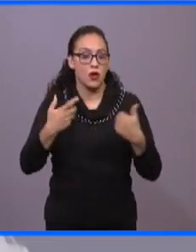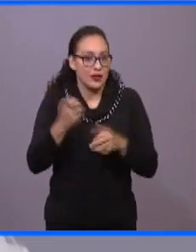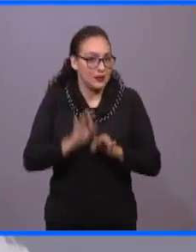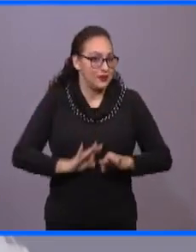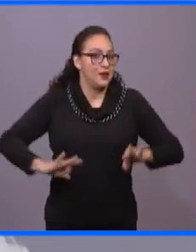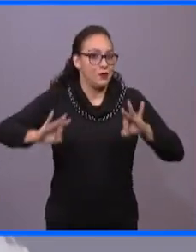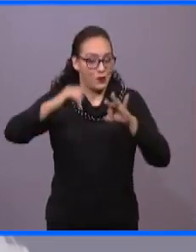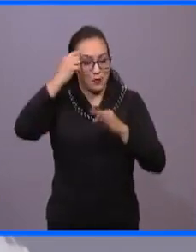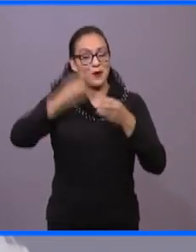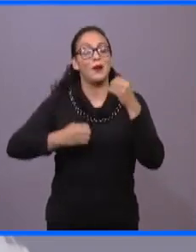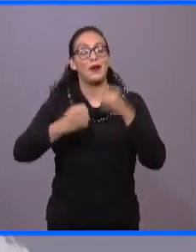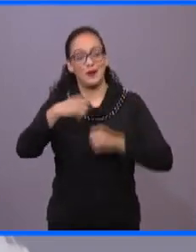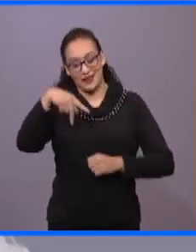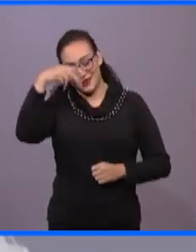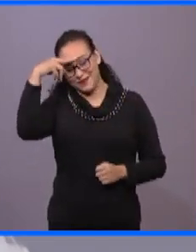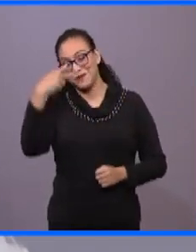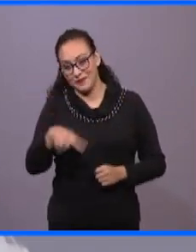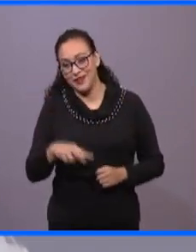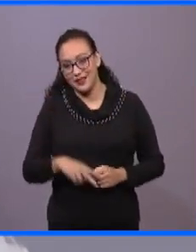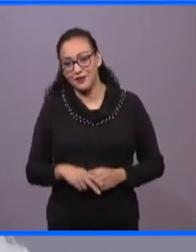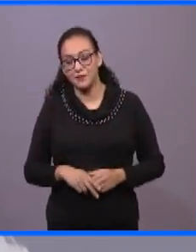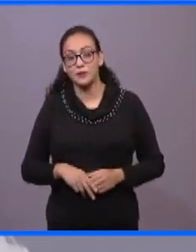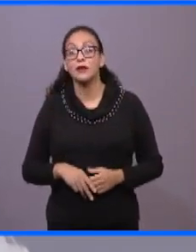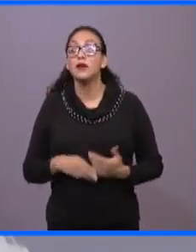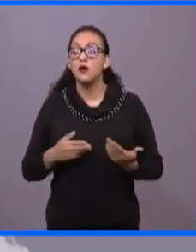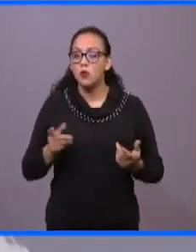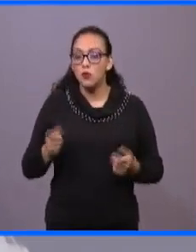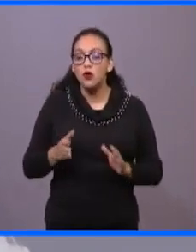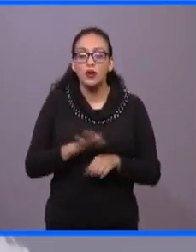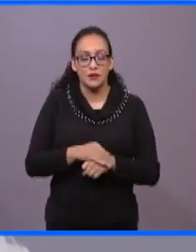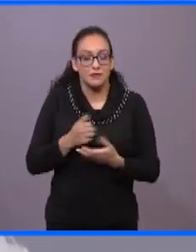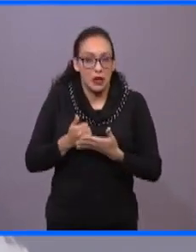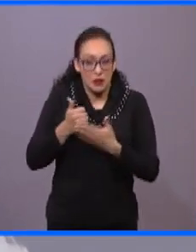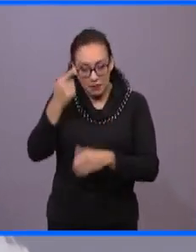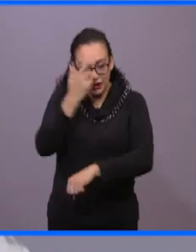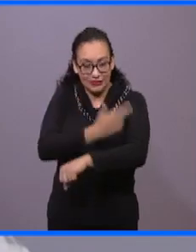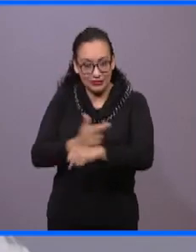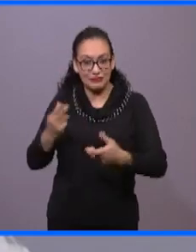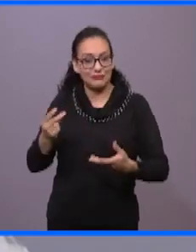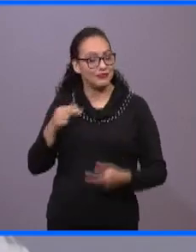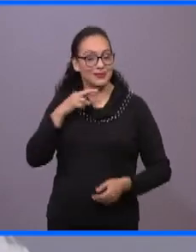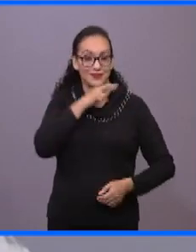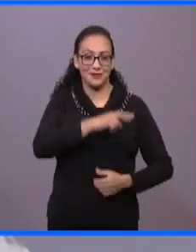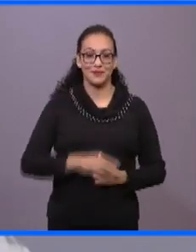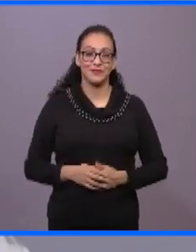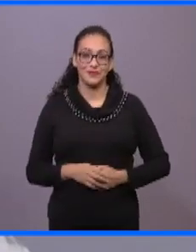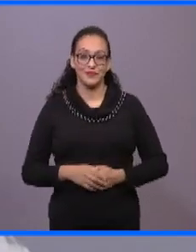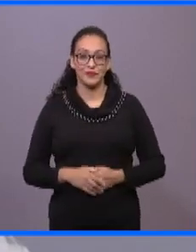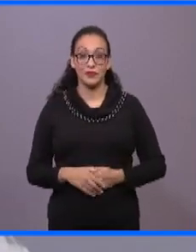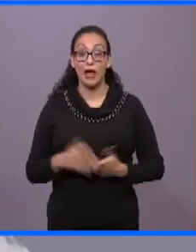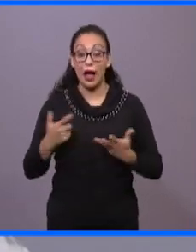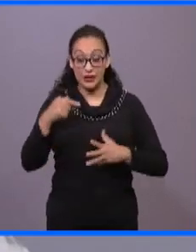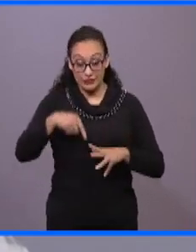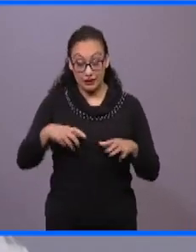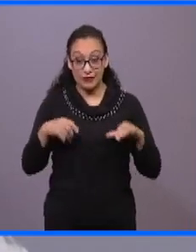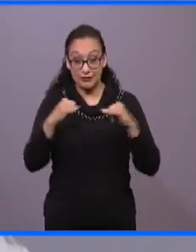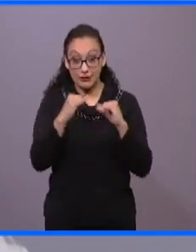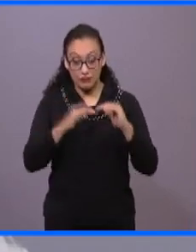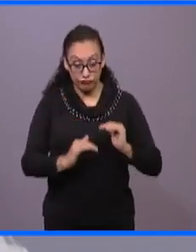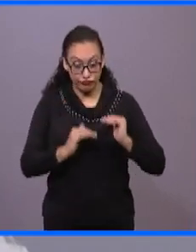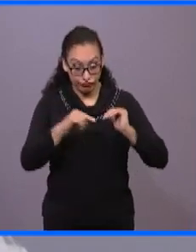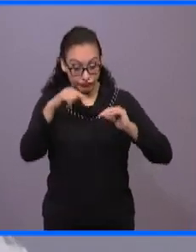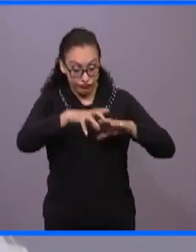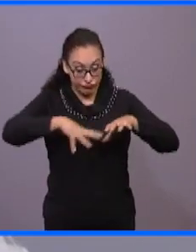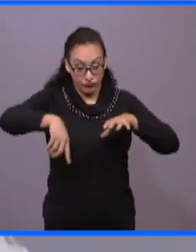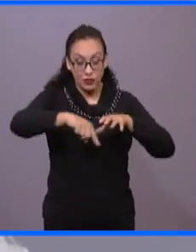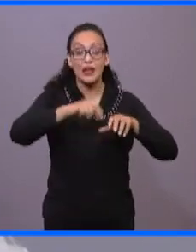en la impartición de justicia administrativa en los procesos de litigio en nuestro país. La formación de este Consejo responde a un